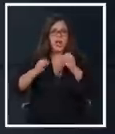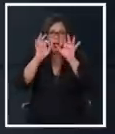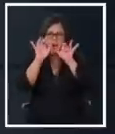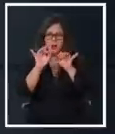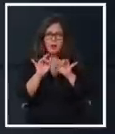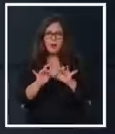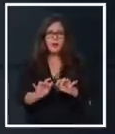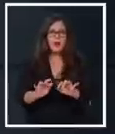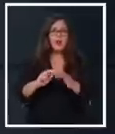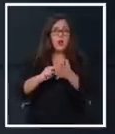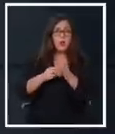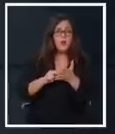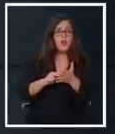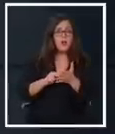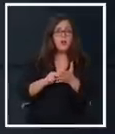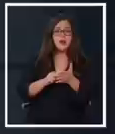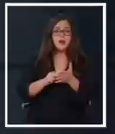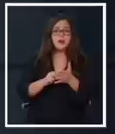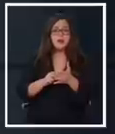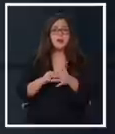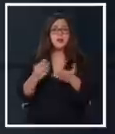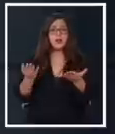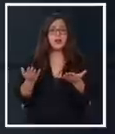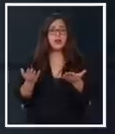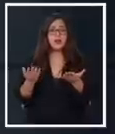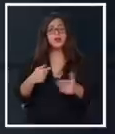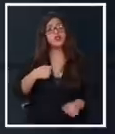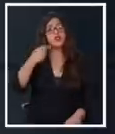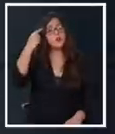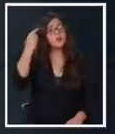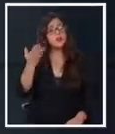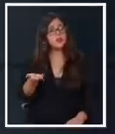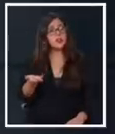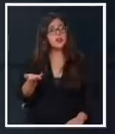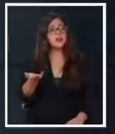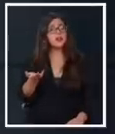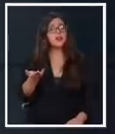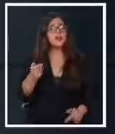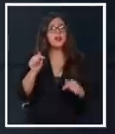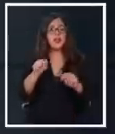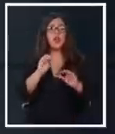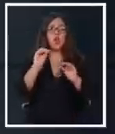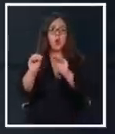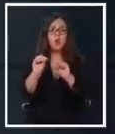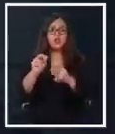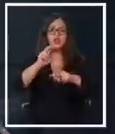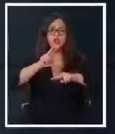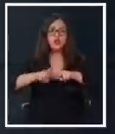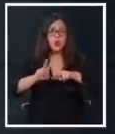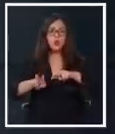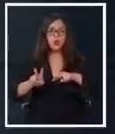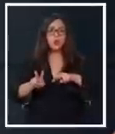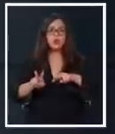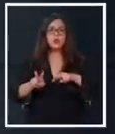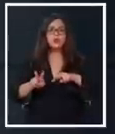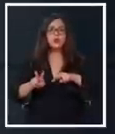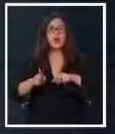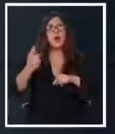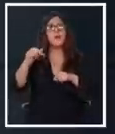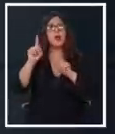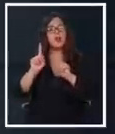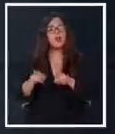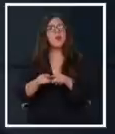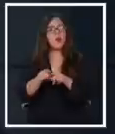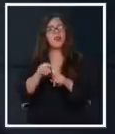tiende a creo a sugerir soluciones que hay que tomar con mucha más